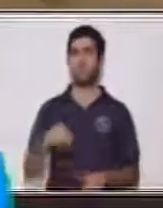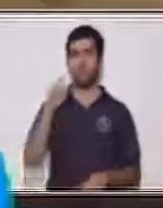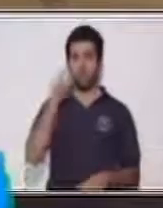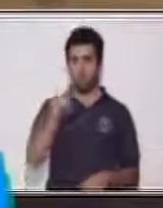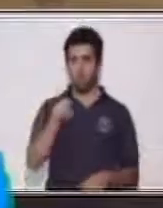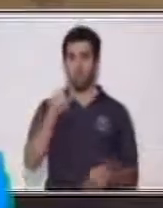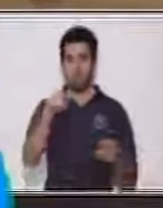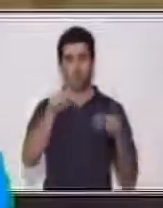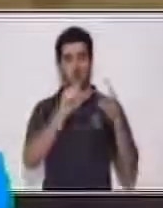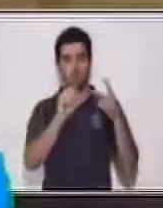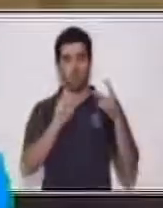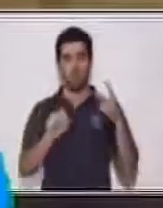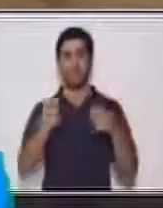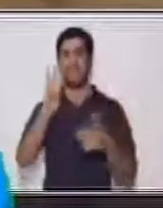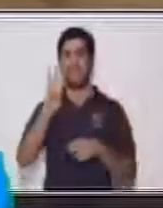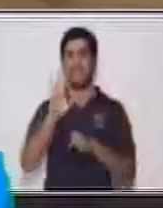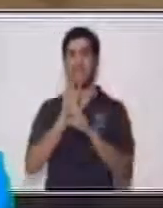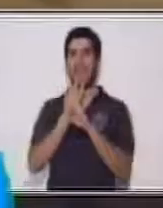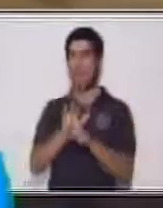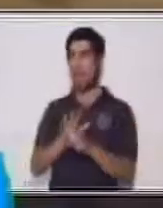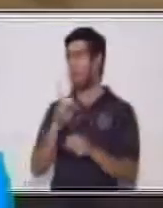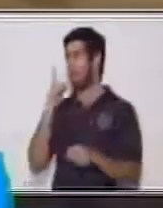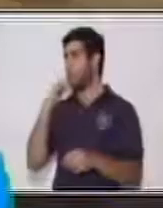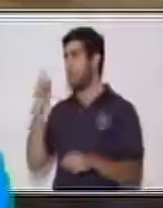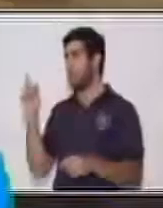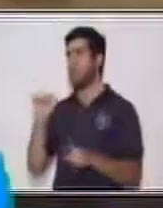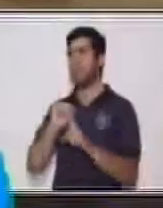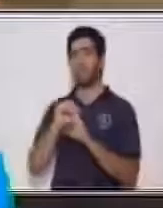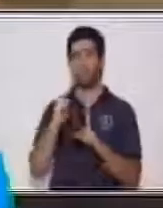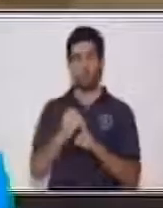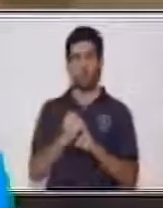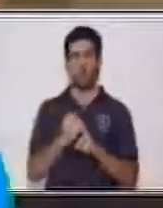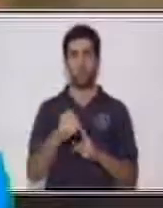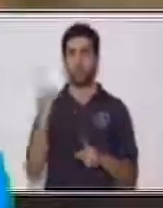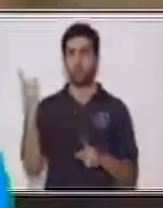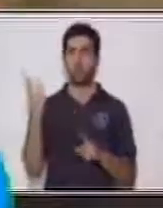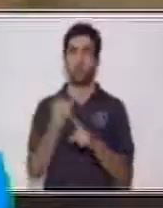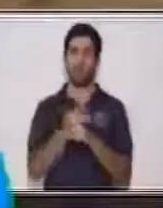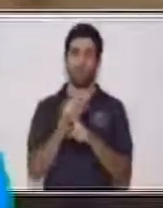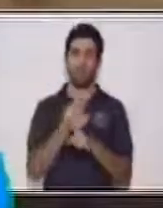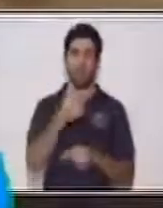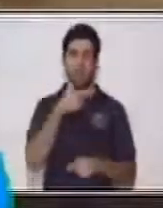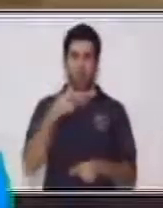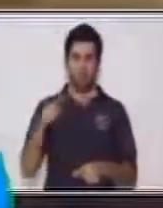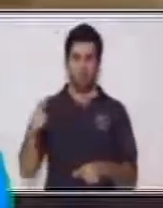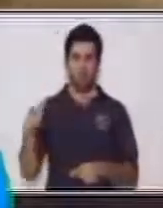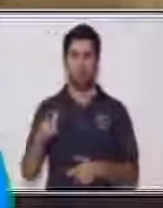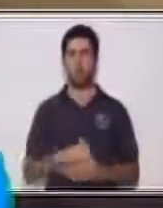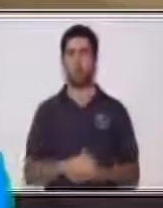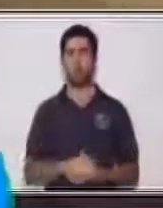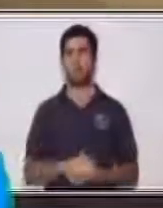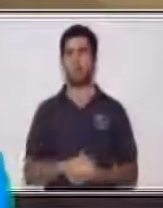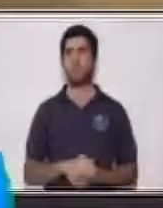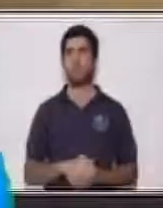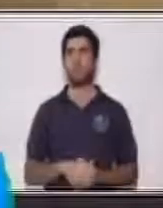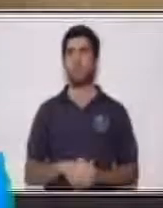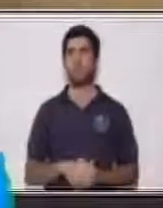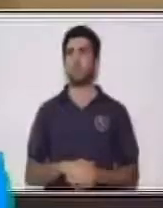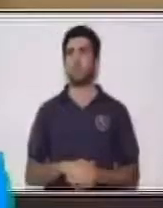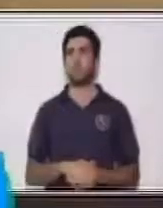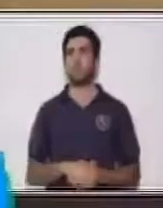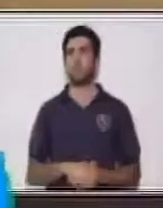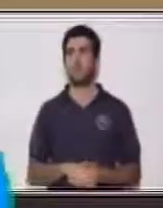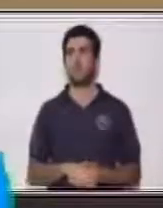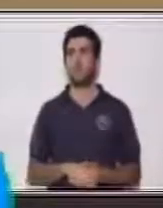aporte. Escribe 3 ejemplos de situaciones donde utilizaste alguno de estos estilos de lenguaje. En la segunda sección, en